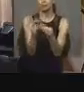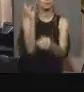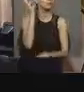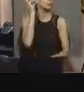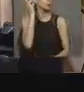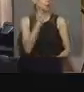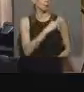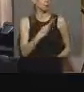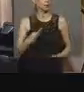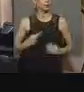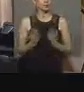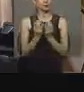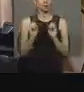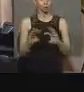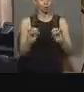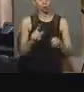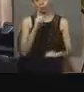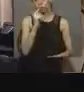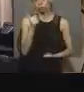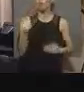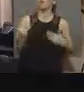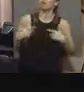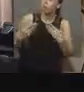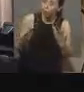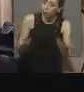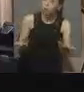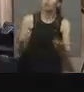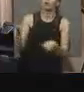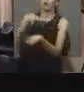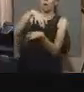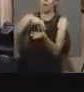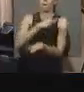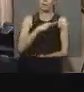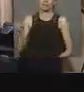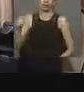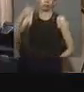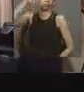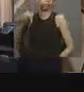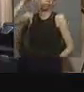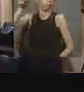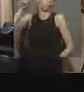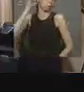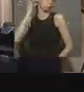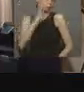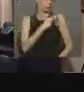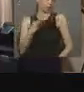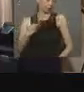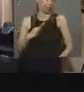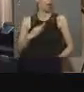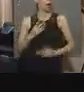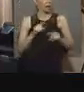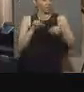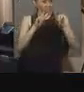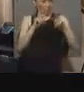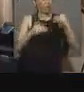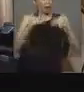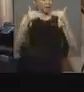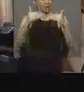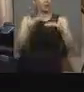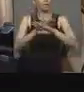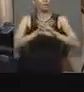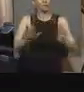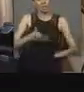ministra de Educación la excelente predisposición que ha tenido el ministerio que ella dirige para avanzar en estas materias. Y una vez más, al